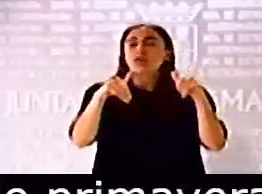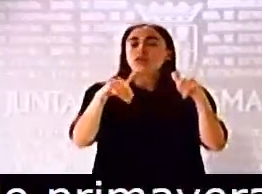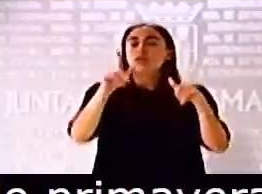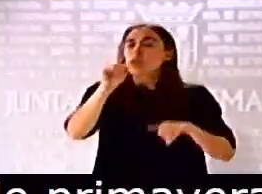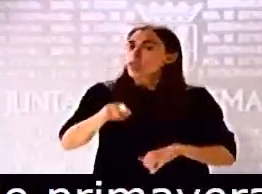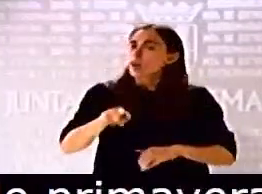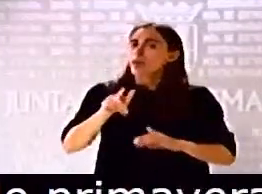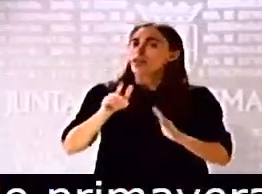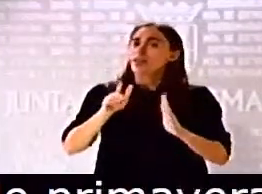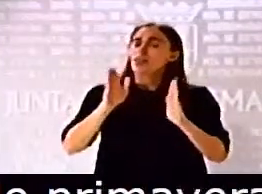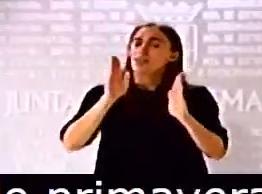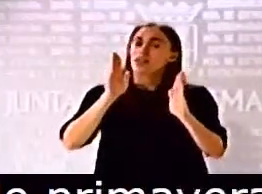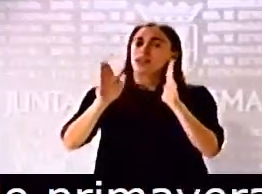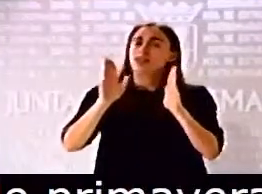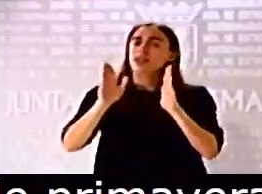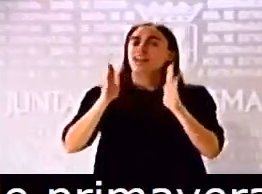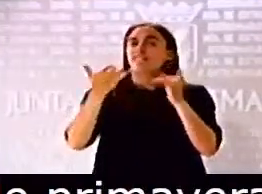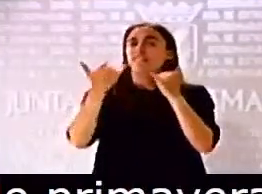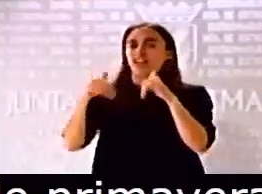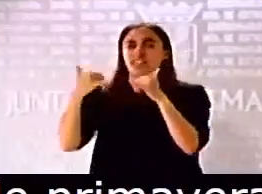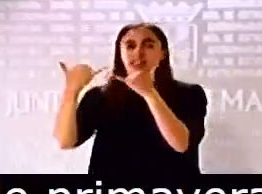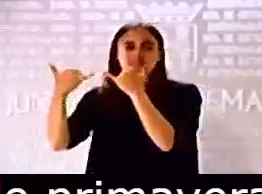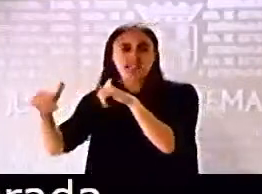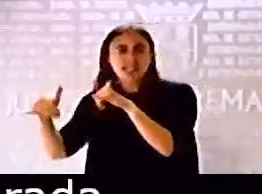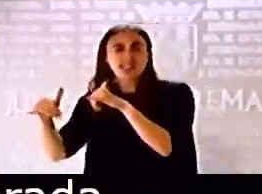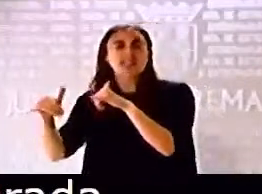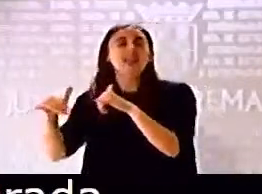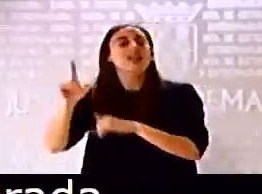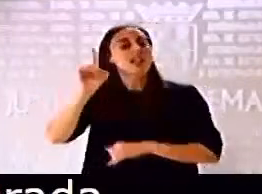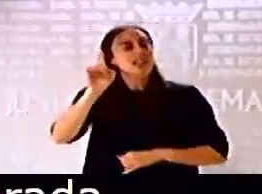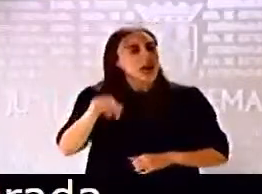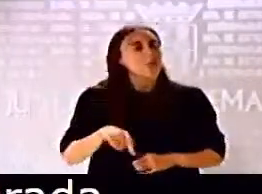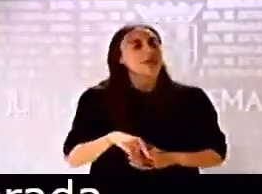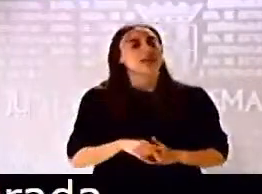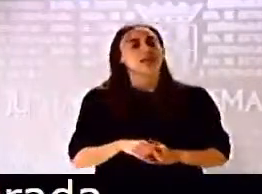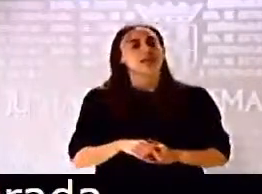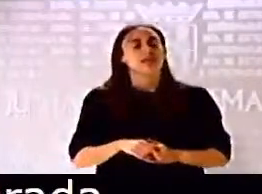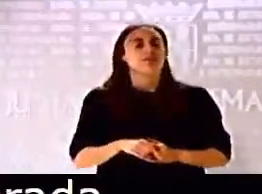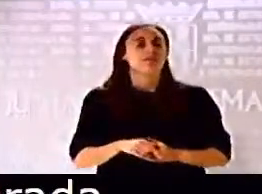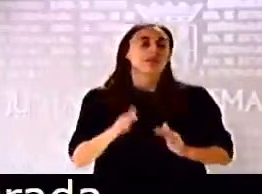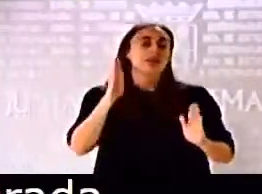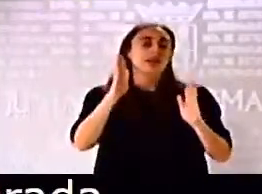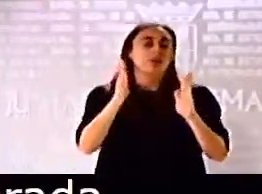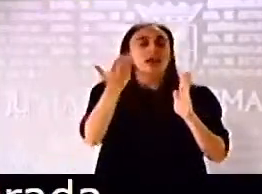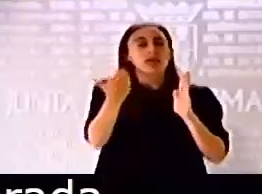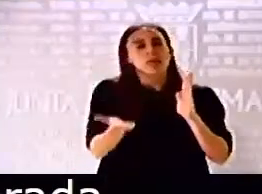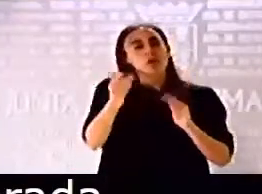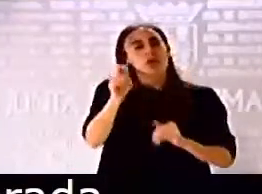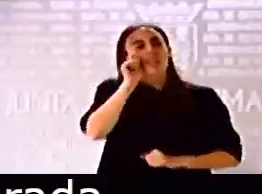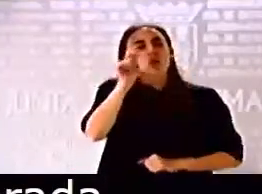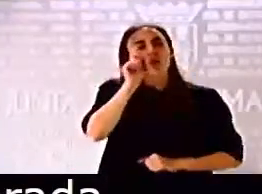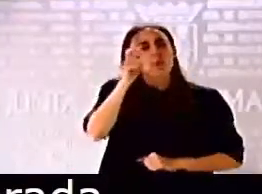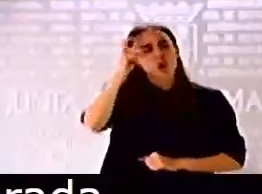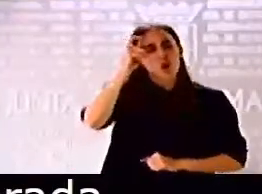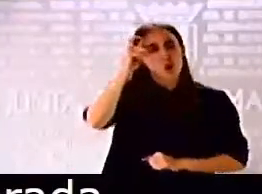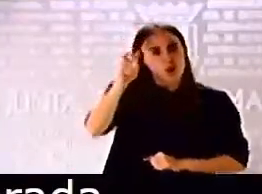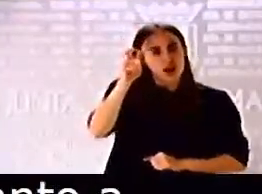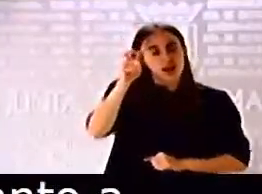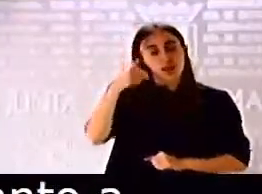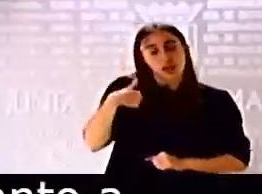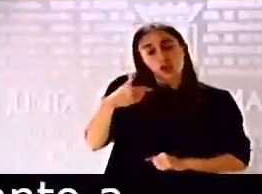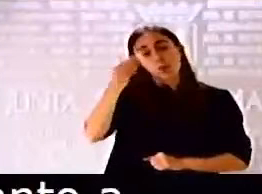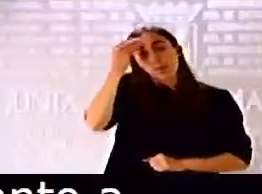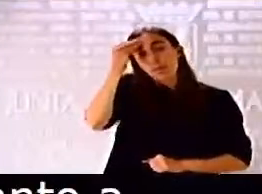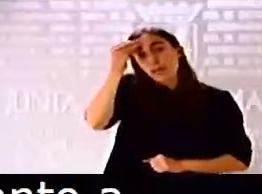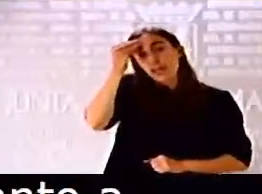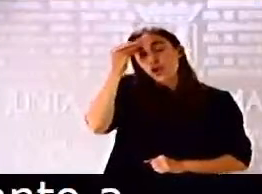muy importante en cuanto a festividades, viene una temporada muy importante en cuanto a lo que es el turismo más rural, que yo creo que algo